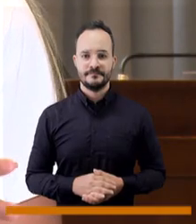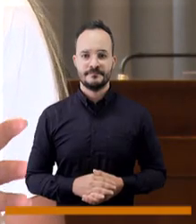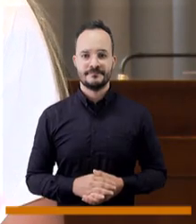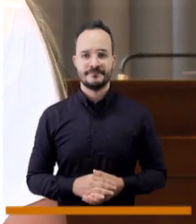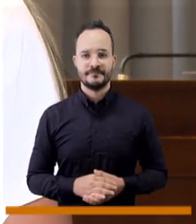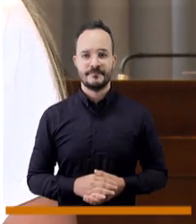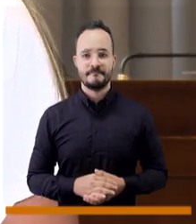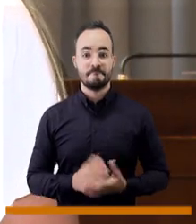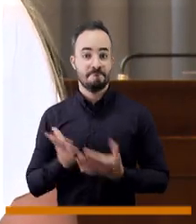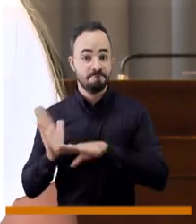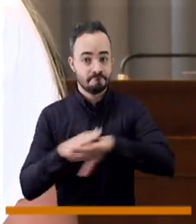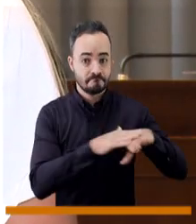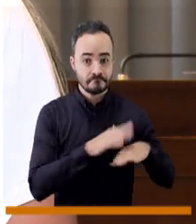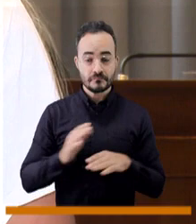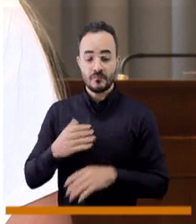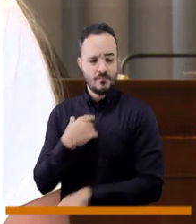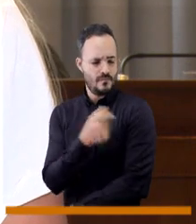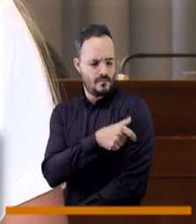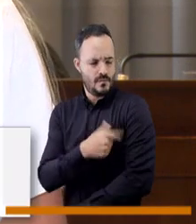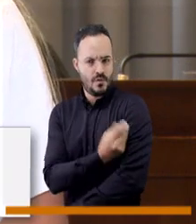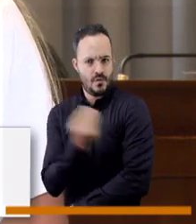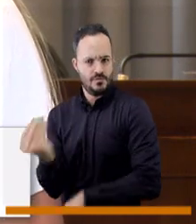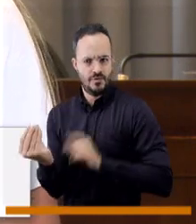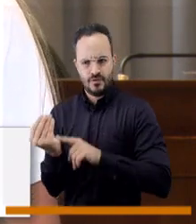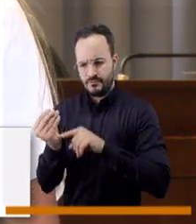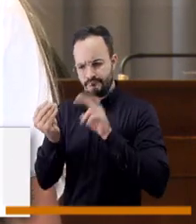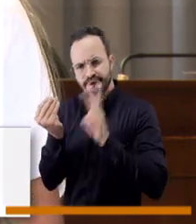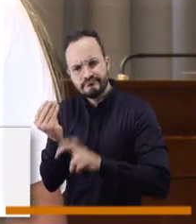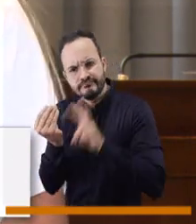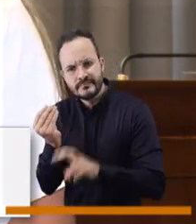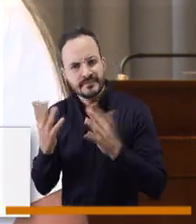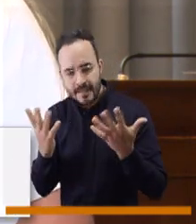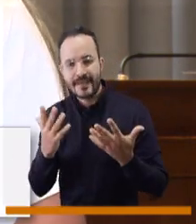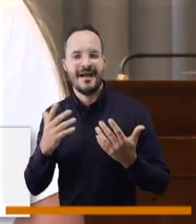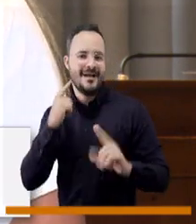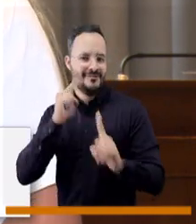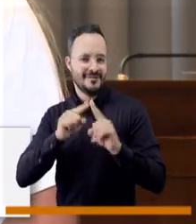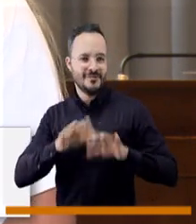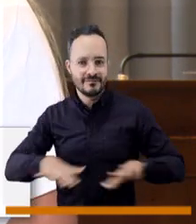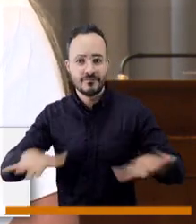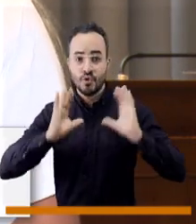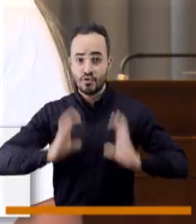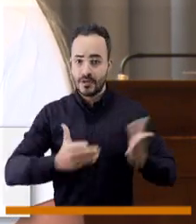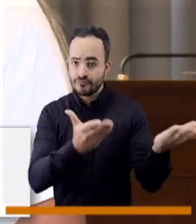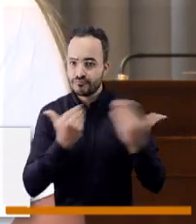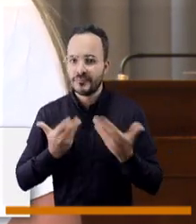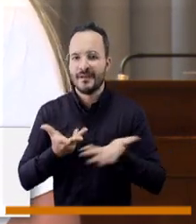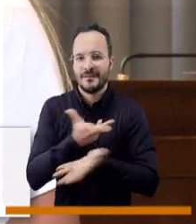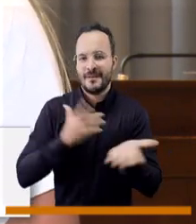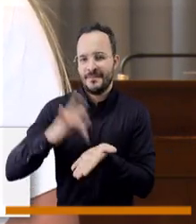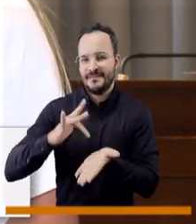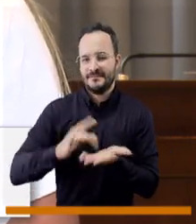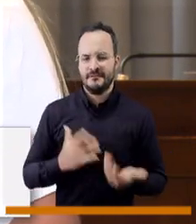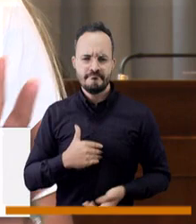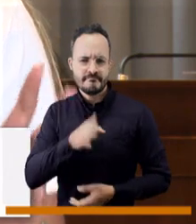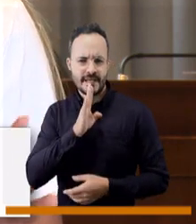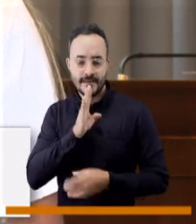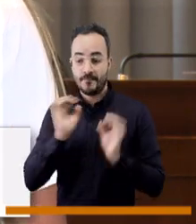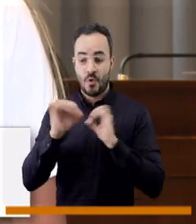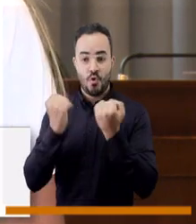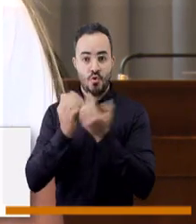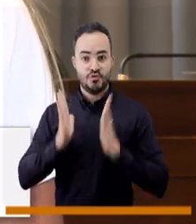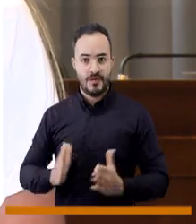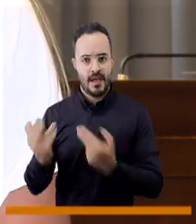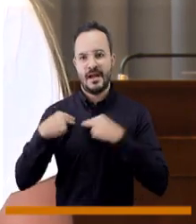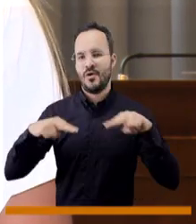Una comisión accidental es un espacio de participación ciudadana que tiene el Concejo de Medellín. Se convocan el concejal coordinador y a petición